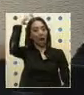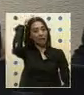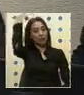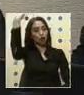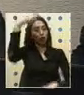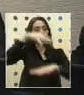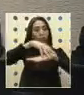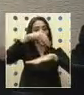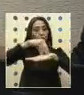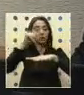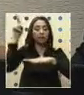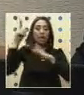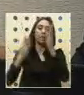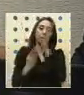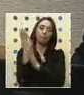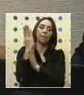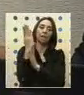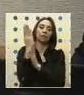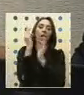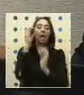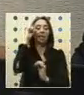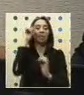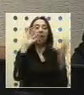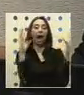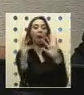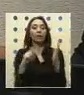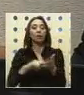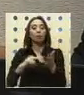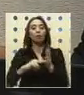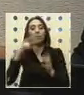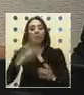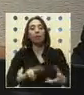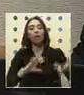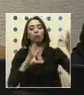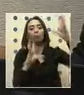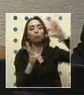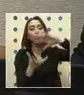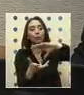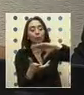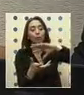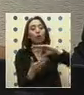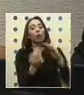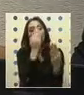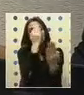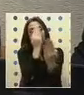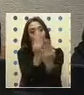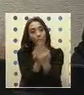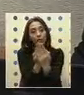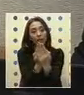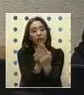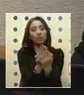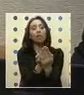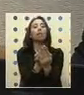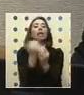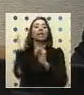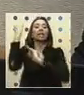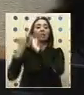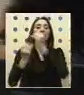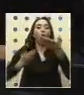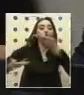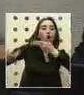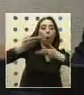que empiece a imponerse la idea de que el medio ambiente es un problema global, que solo se puede afrontar mediante la cooperación internacional